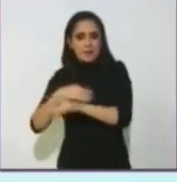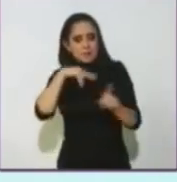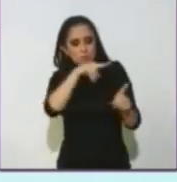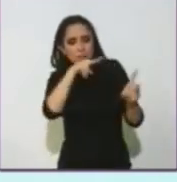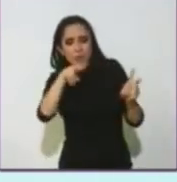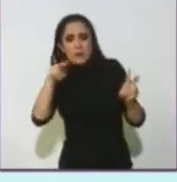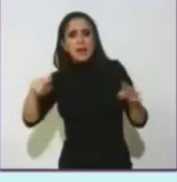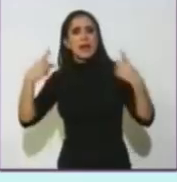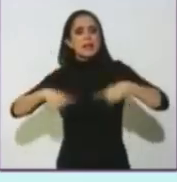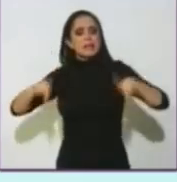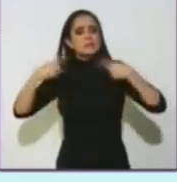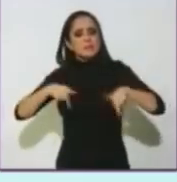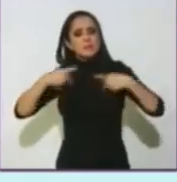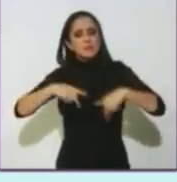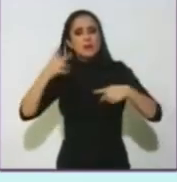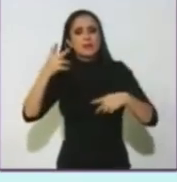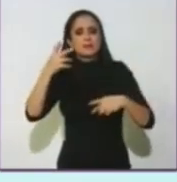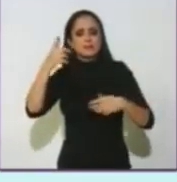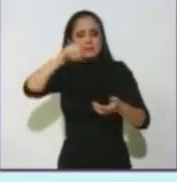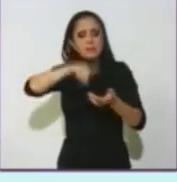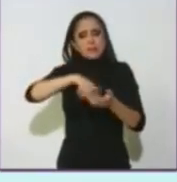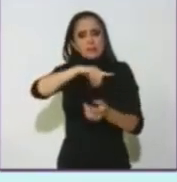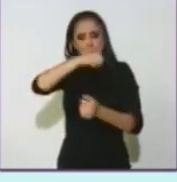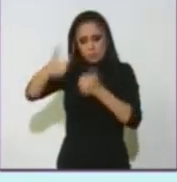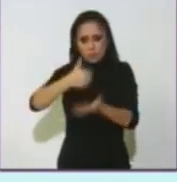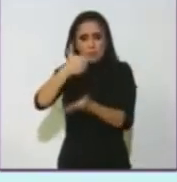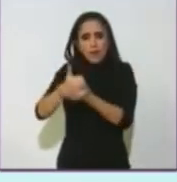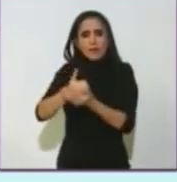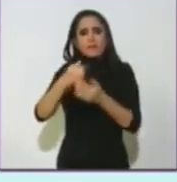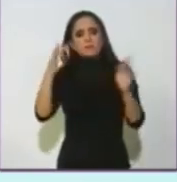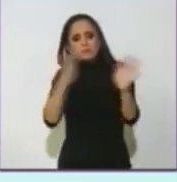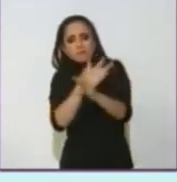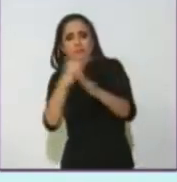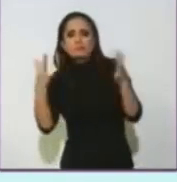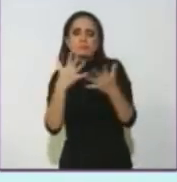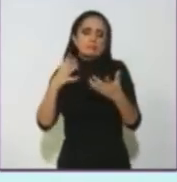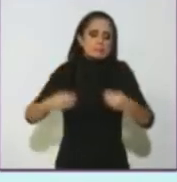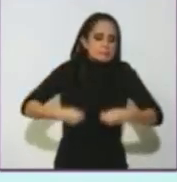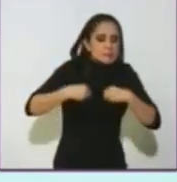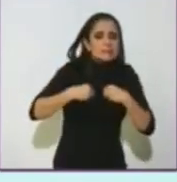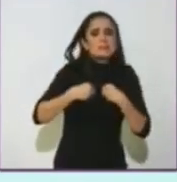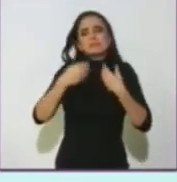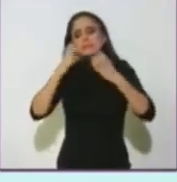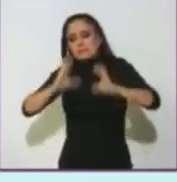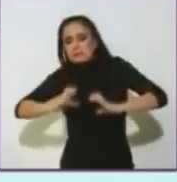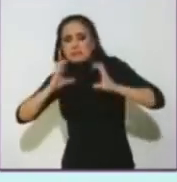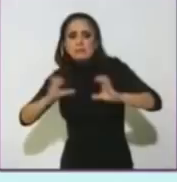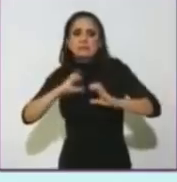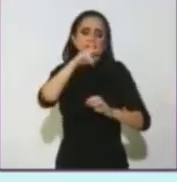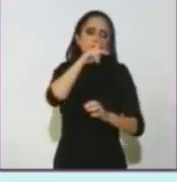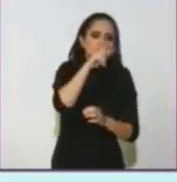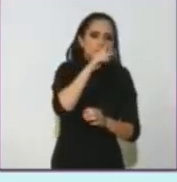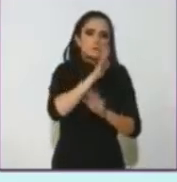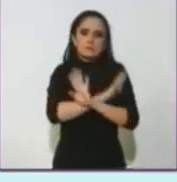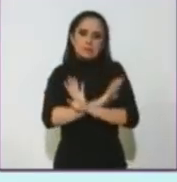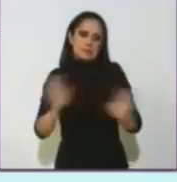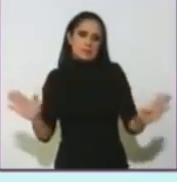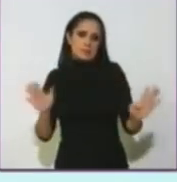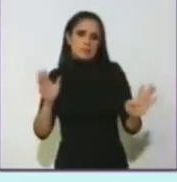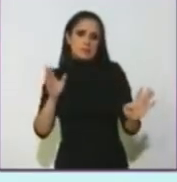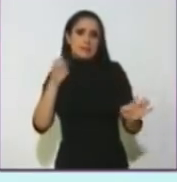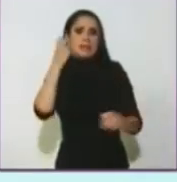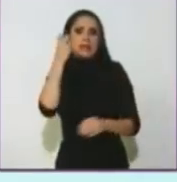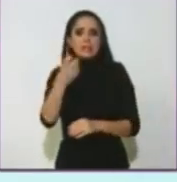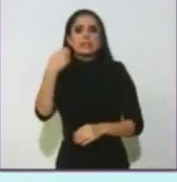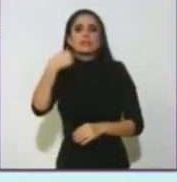la mayoría de los habitantes de la ciudad para poder sobrevivir en la ciudad de mexico creo que estamos hablando